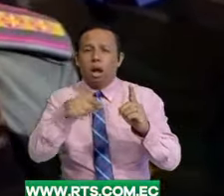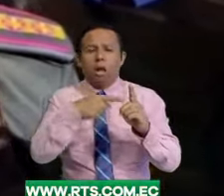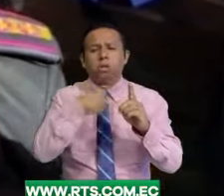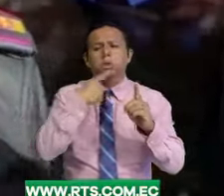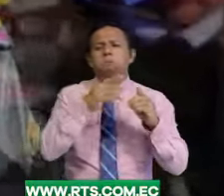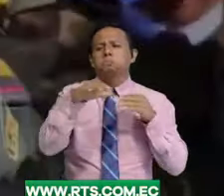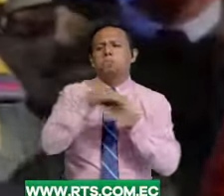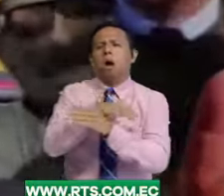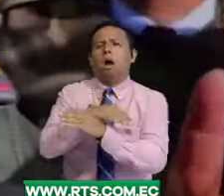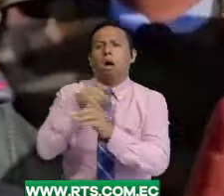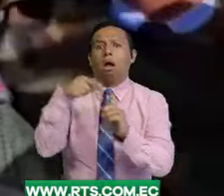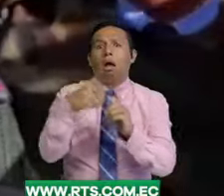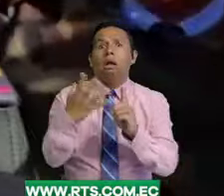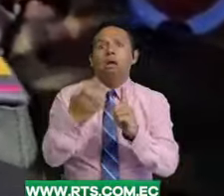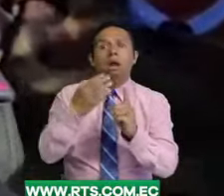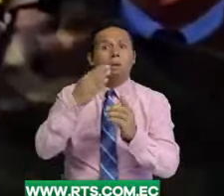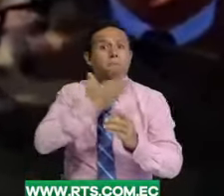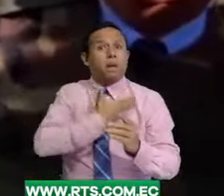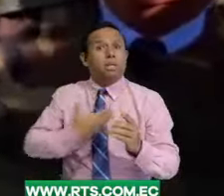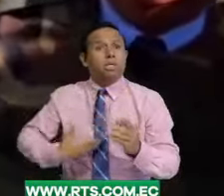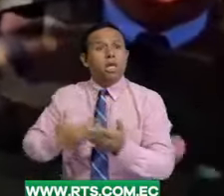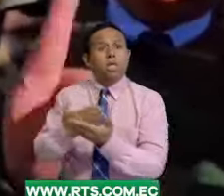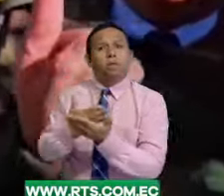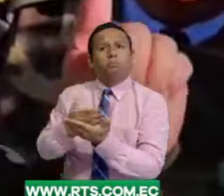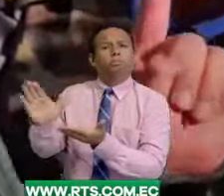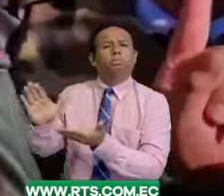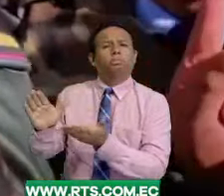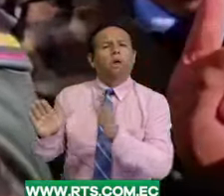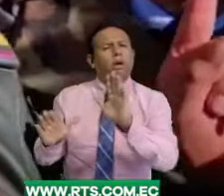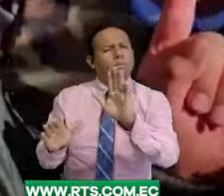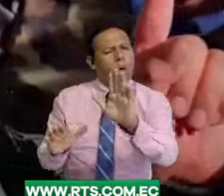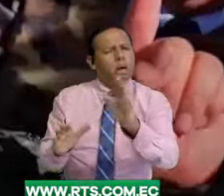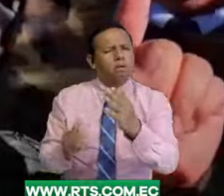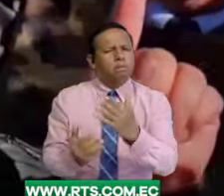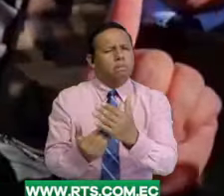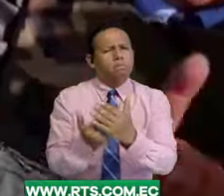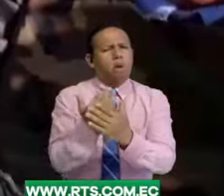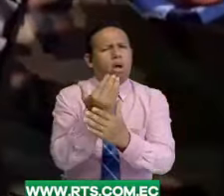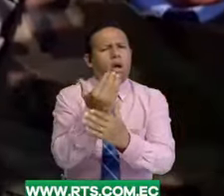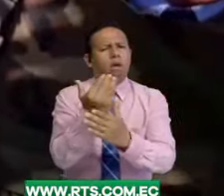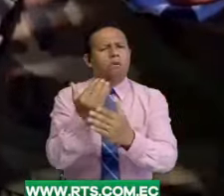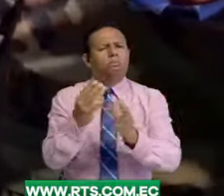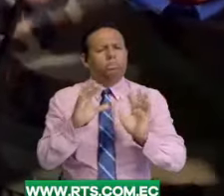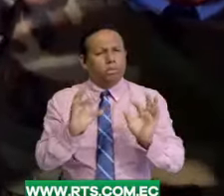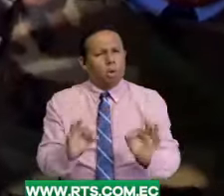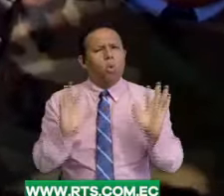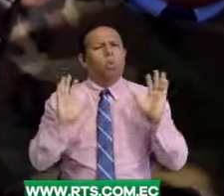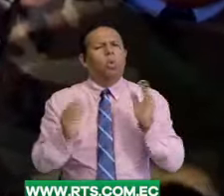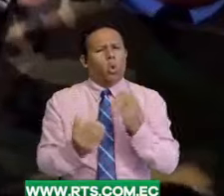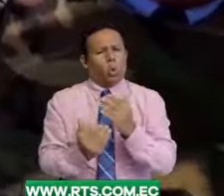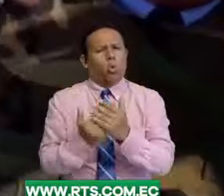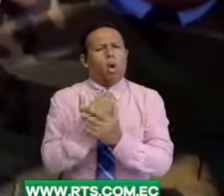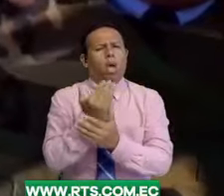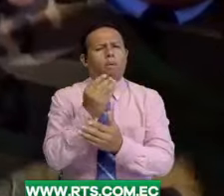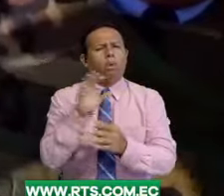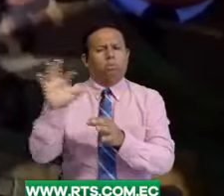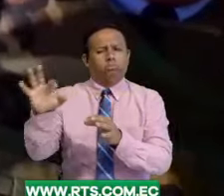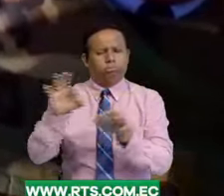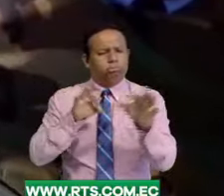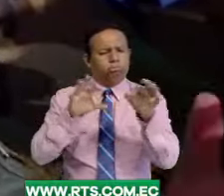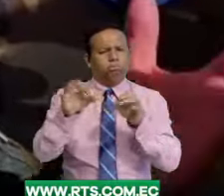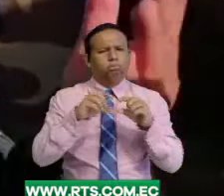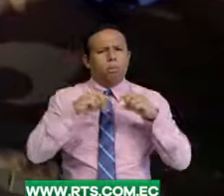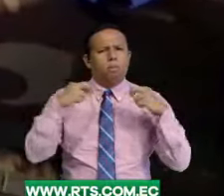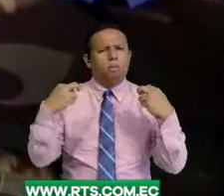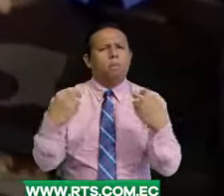presidencial. Pronto va a haber una posesión. Seguramente pronto va a haber un nuevo gabinete. Las